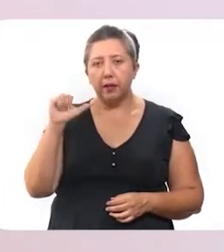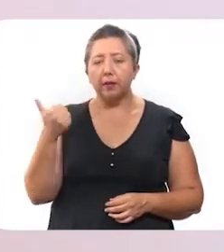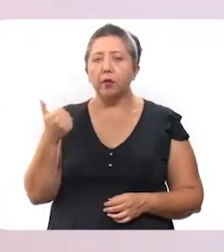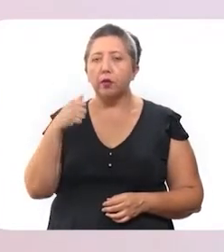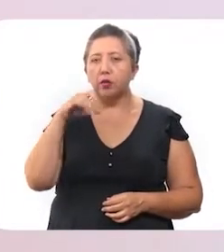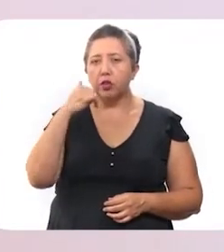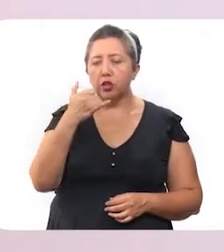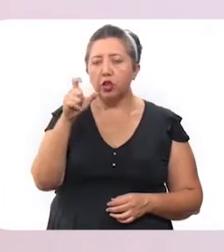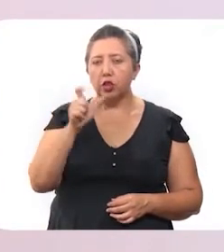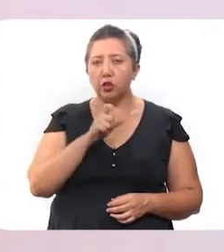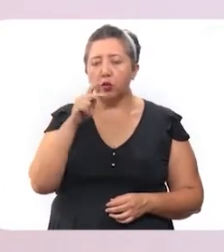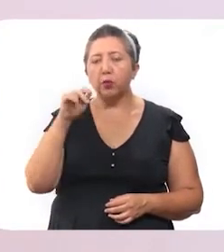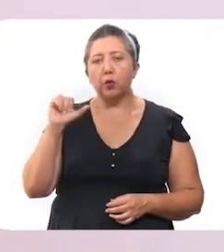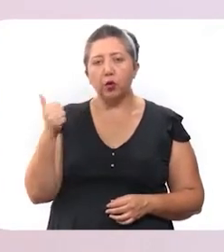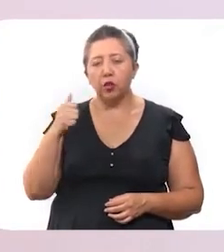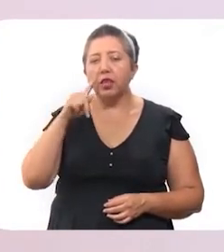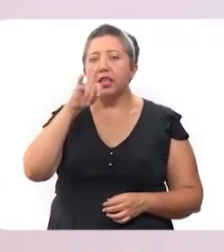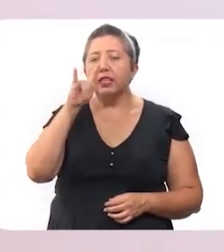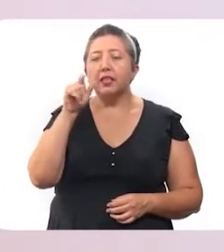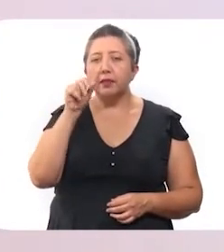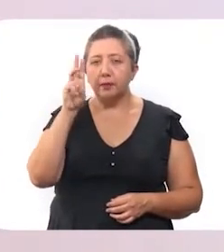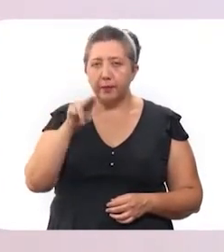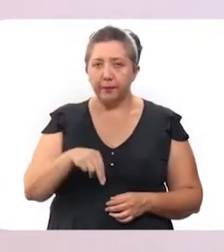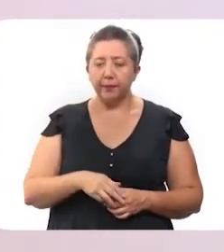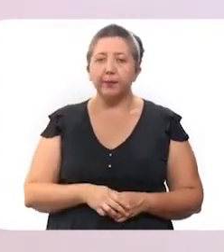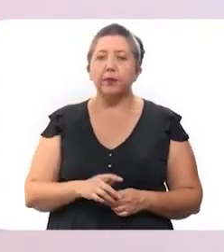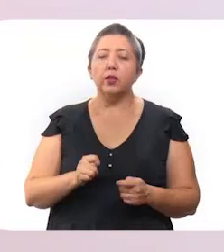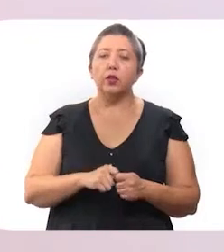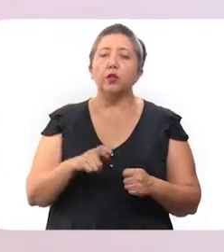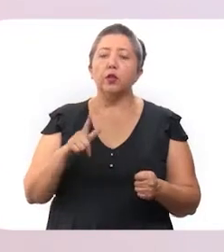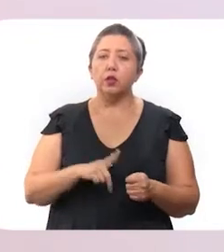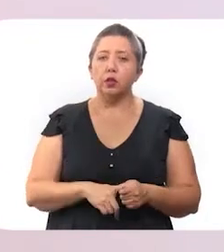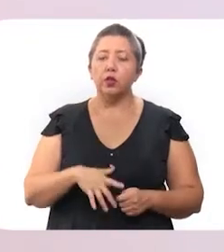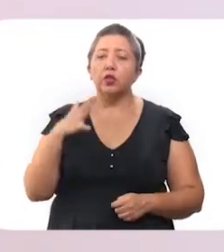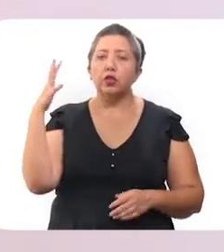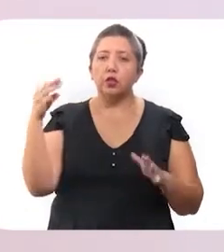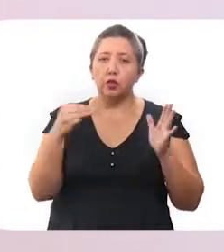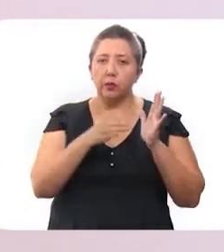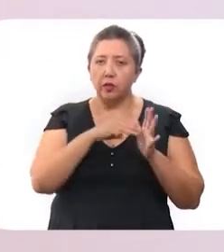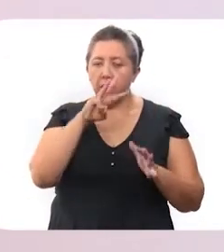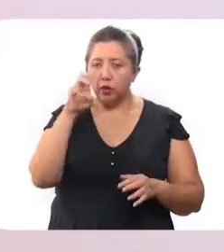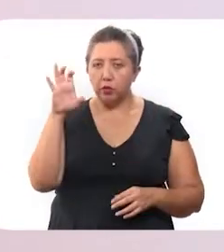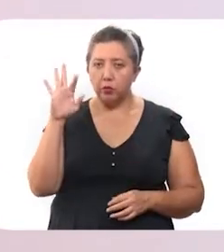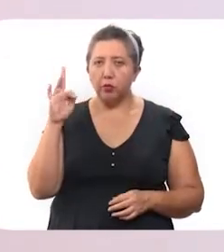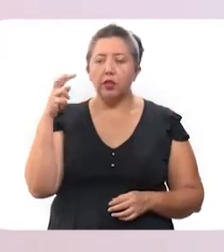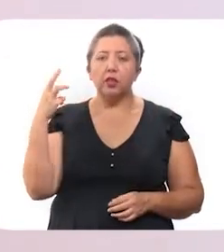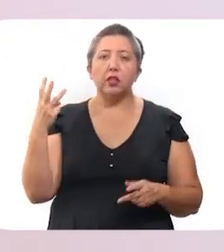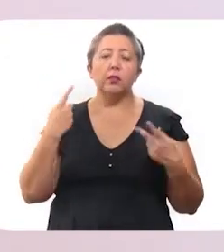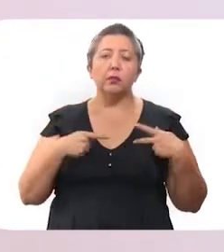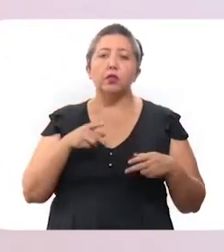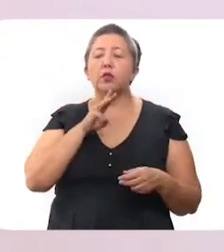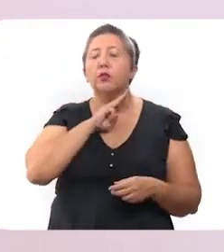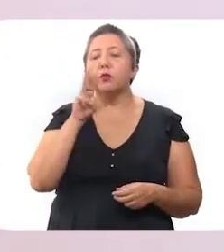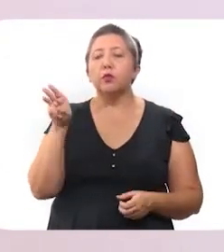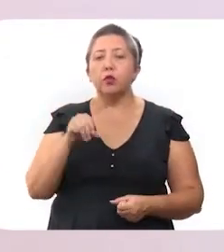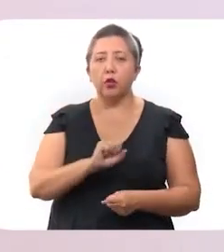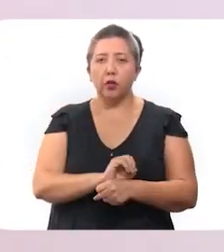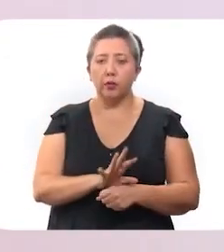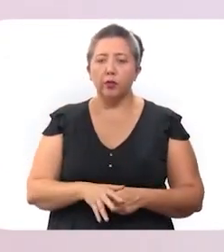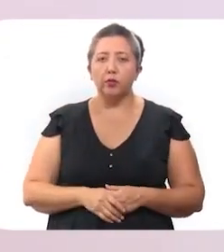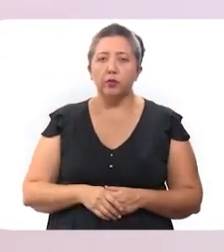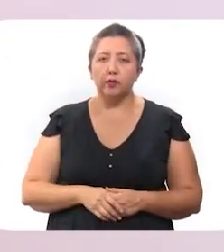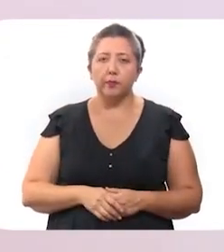Tepacán, 1 en Yaxcucul y 1 en Tizimín. En total, son 5.343 las personas fallecidas a causa